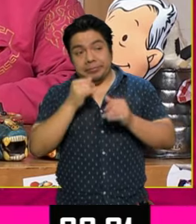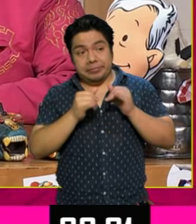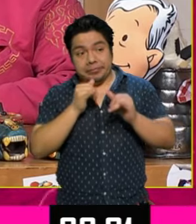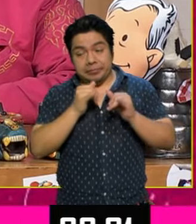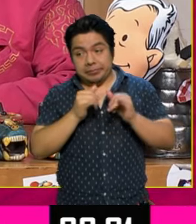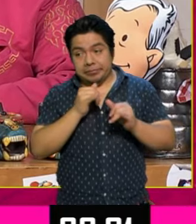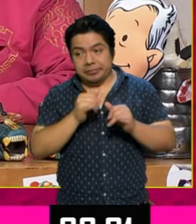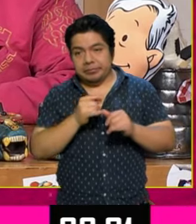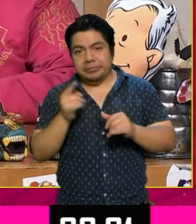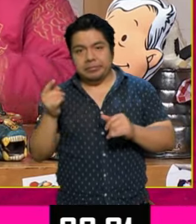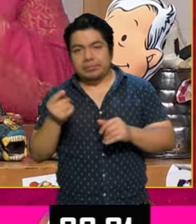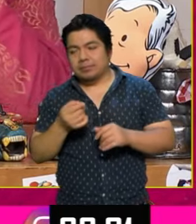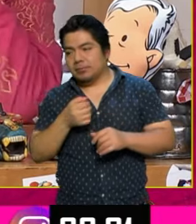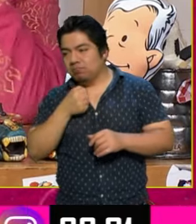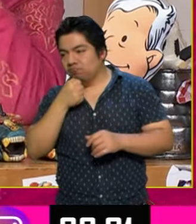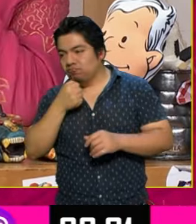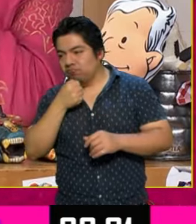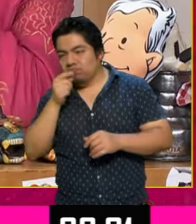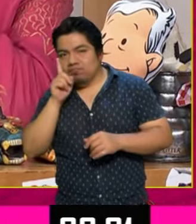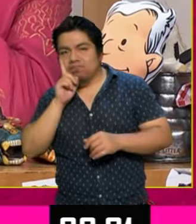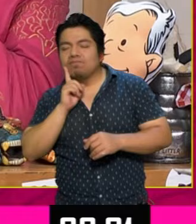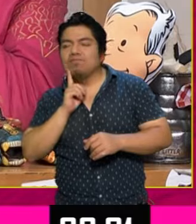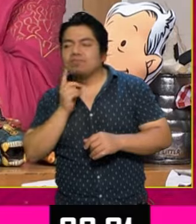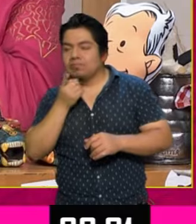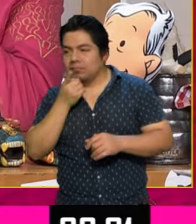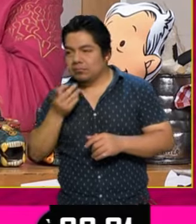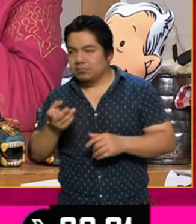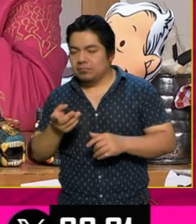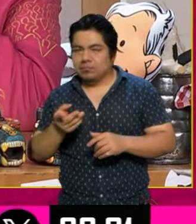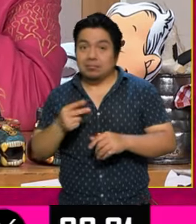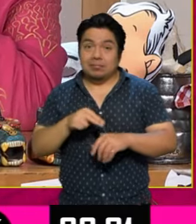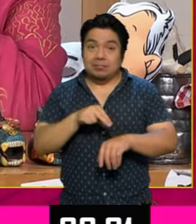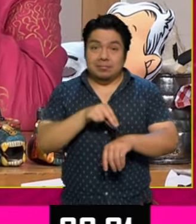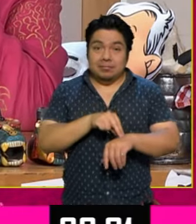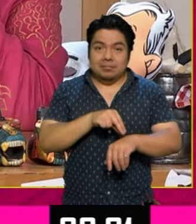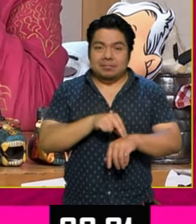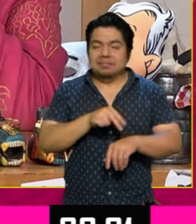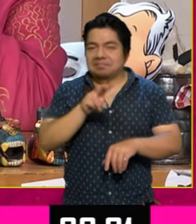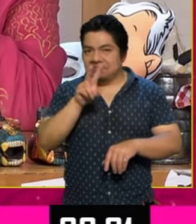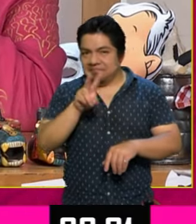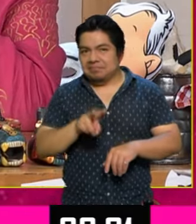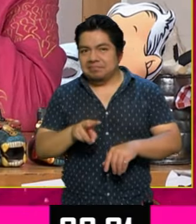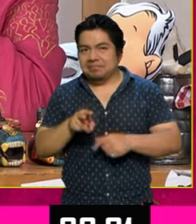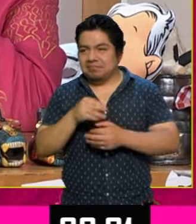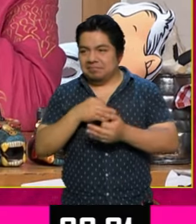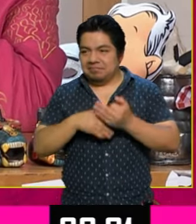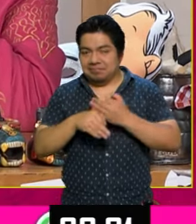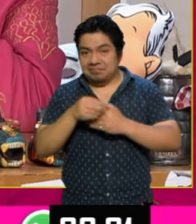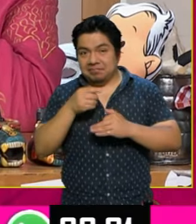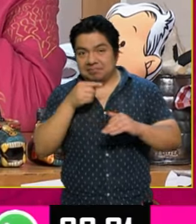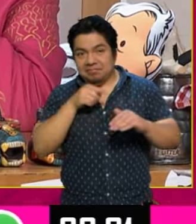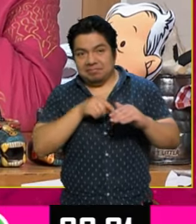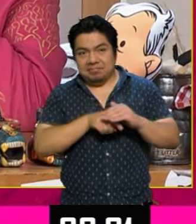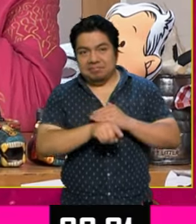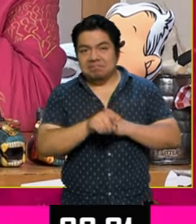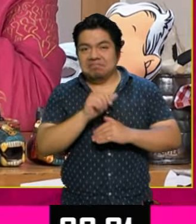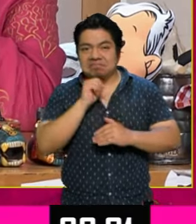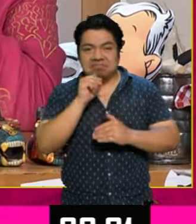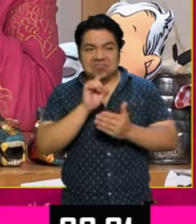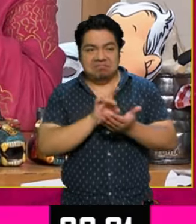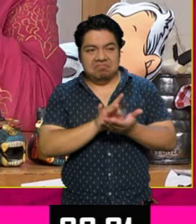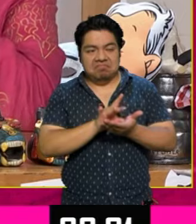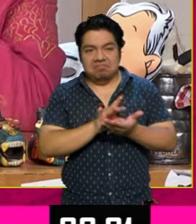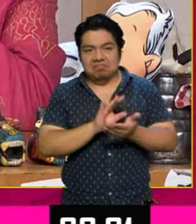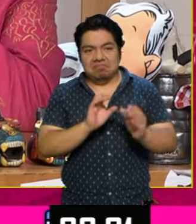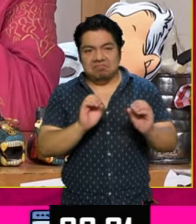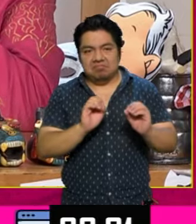trae a la vieja. No, no, qué, oiga, no, qué doctor. Se lo juro, todos íbamos a denunciarlo y no lo corría. Bueno.